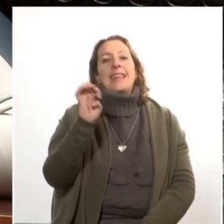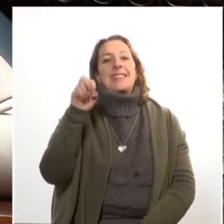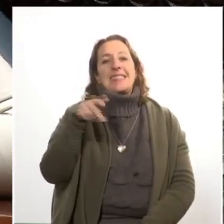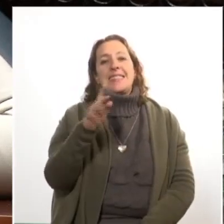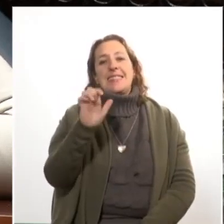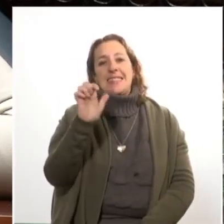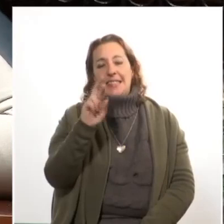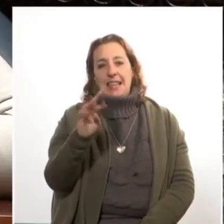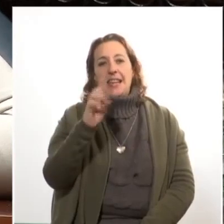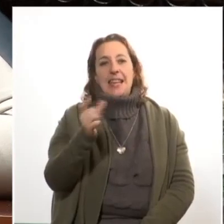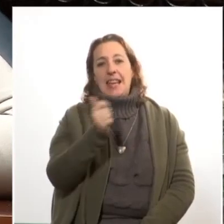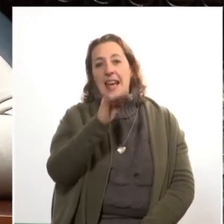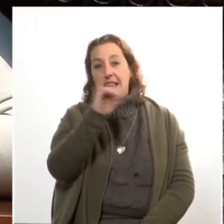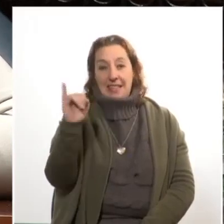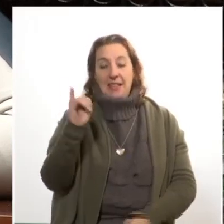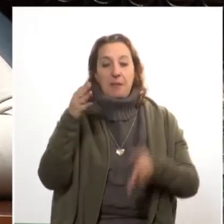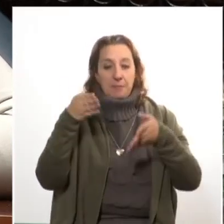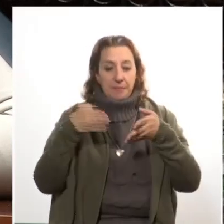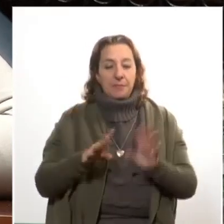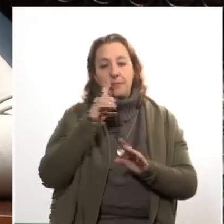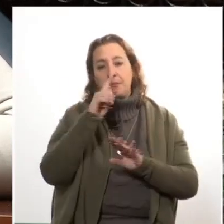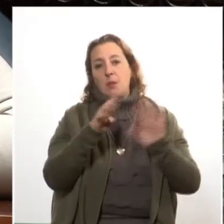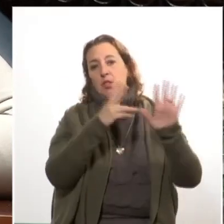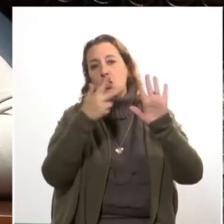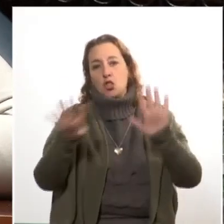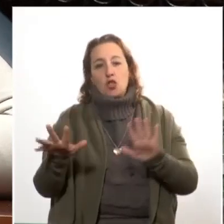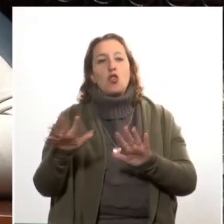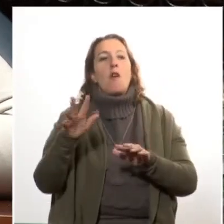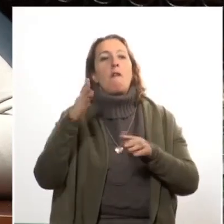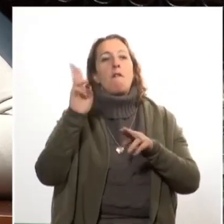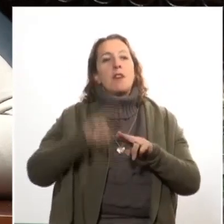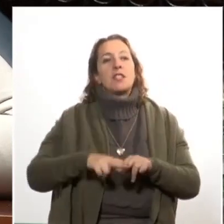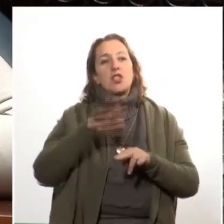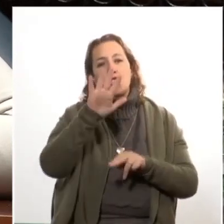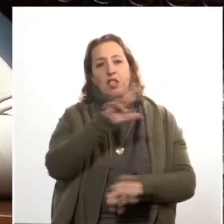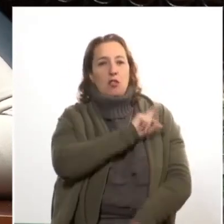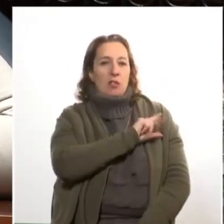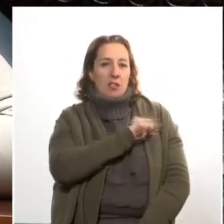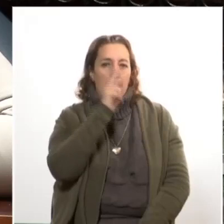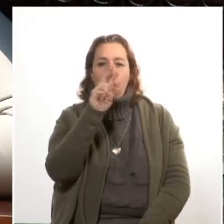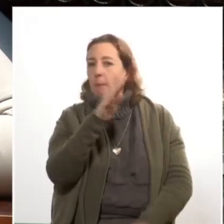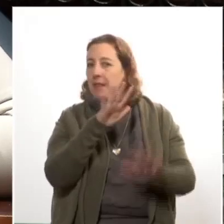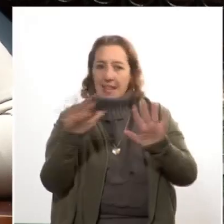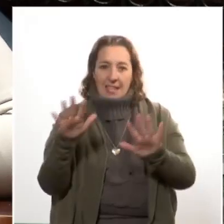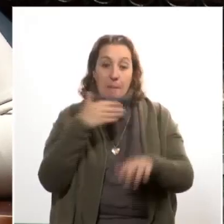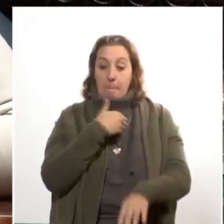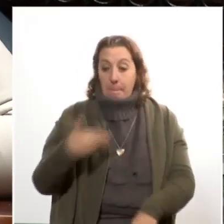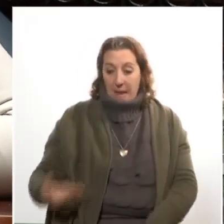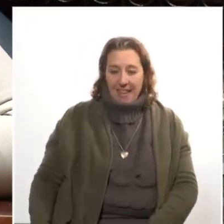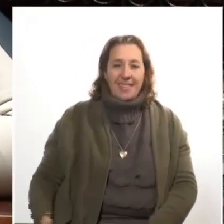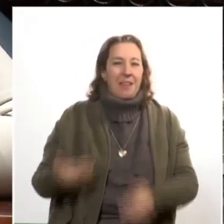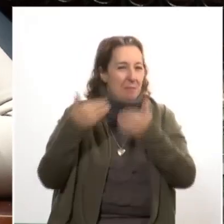en 1918, falleció el 5 de diciembre del 2010, maestra desde sus jóvenes 17